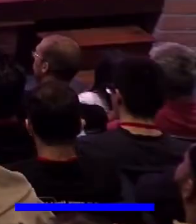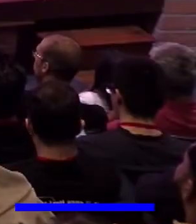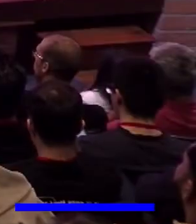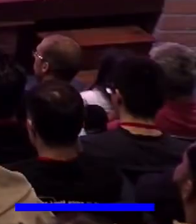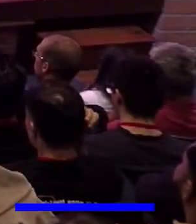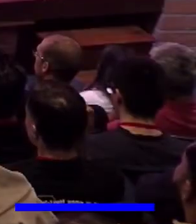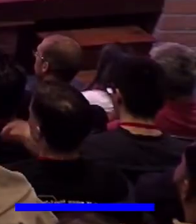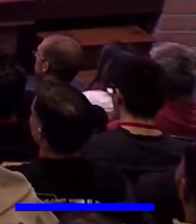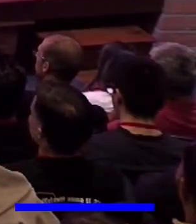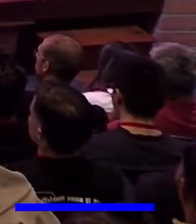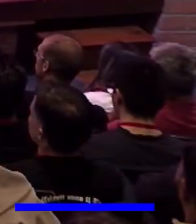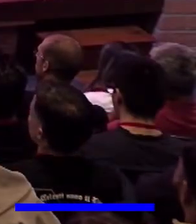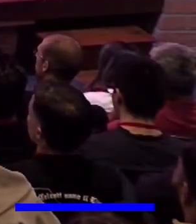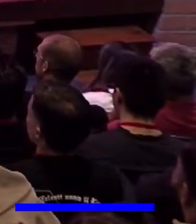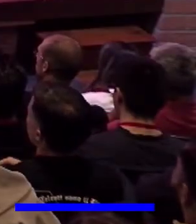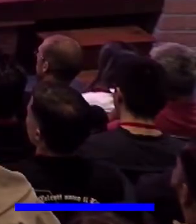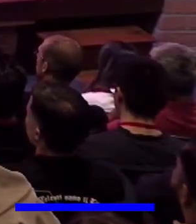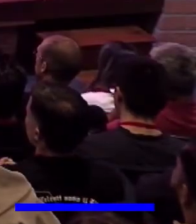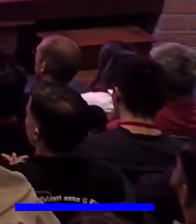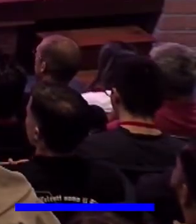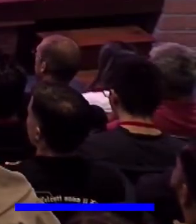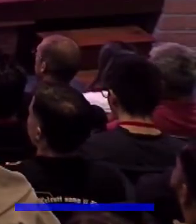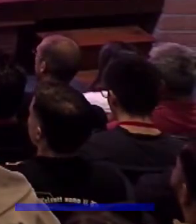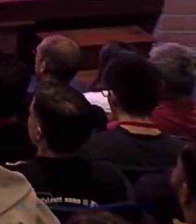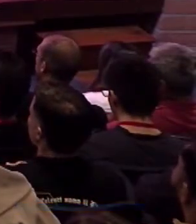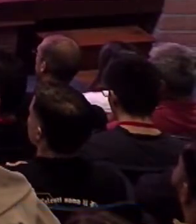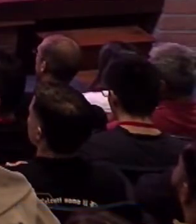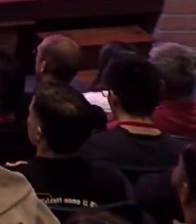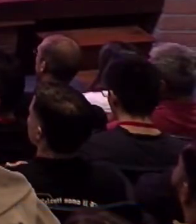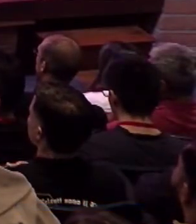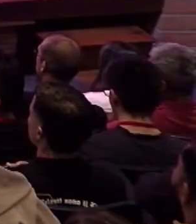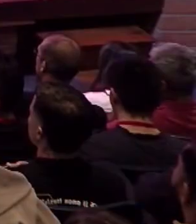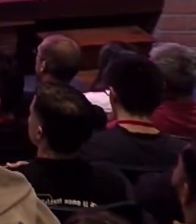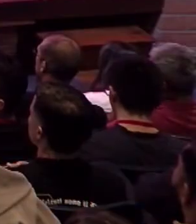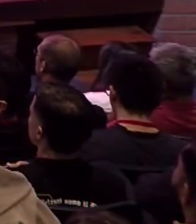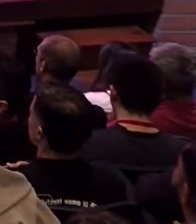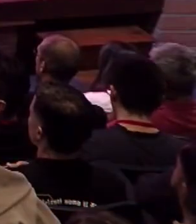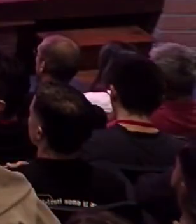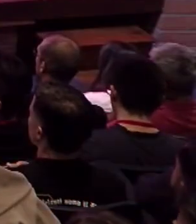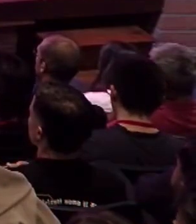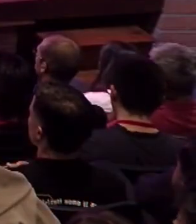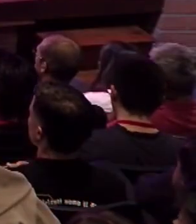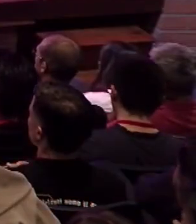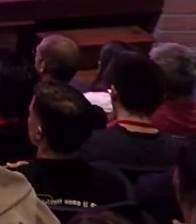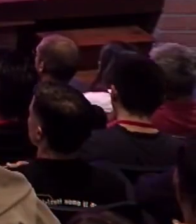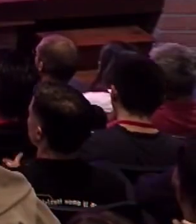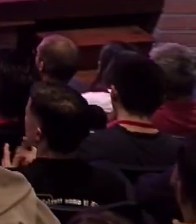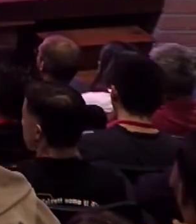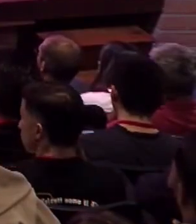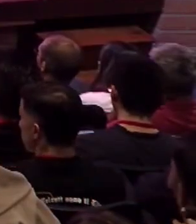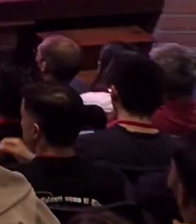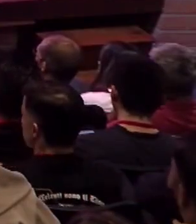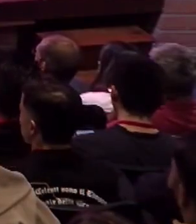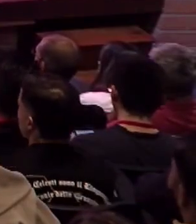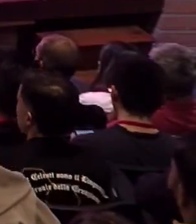dentro de Google Cloud que esté relacionado con inteligencia artificial, hay un solo punto de encuentro que se llama Vertex AI. Entonces, ¿Qué vas a